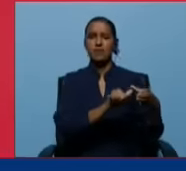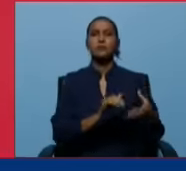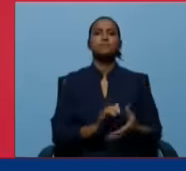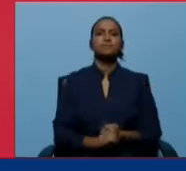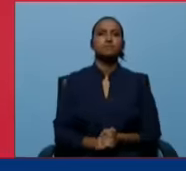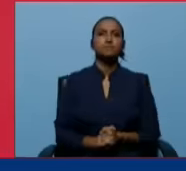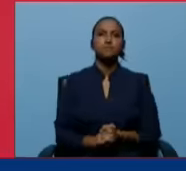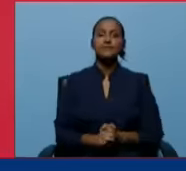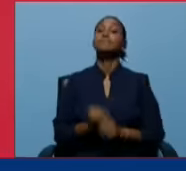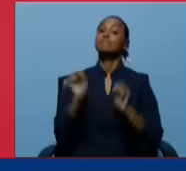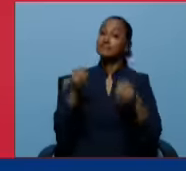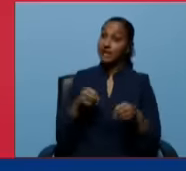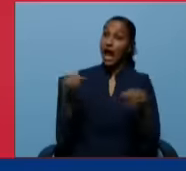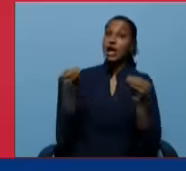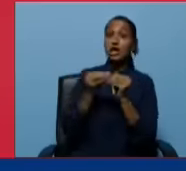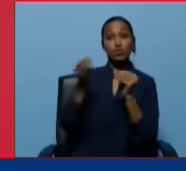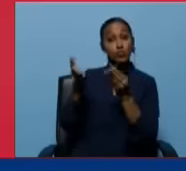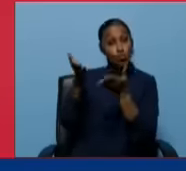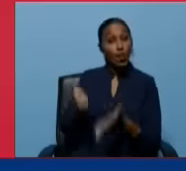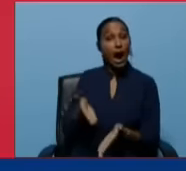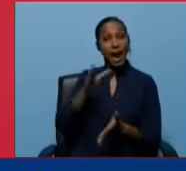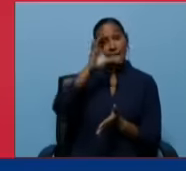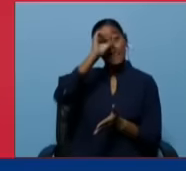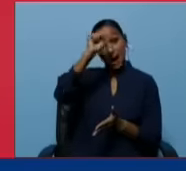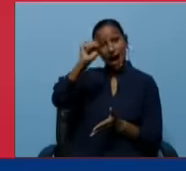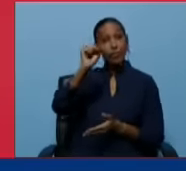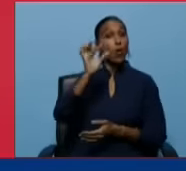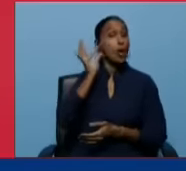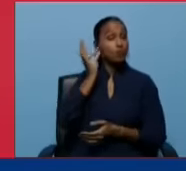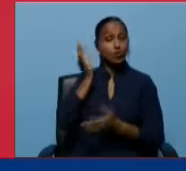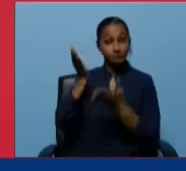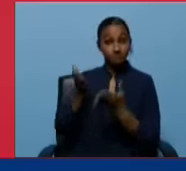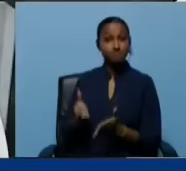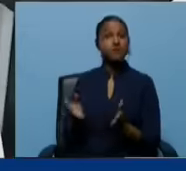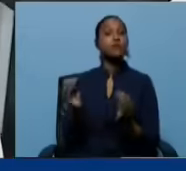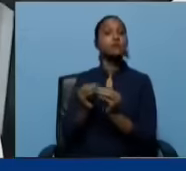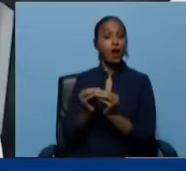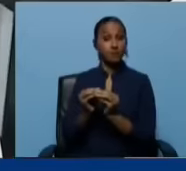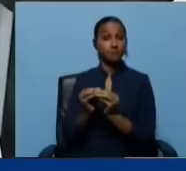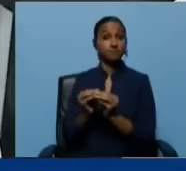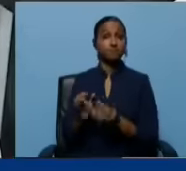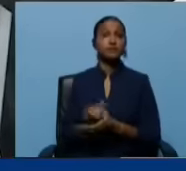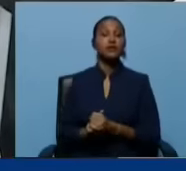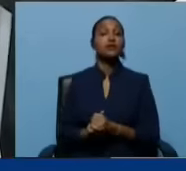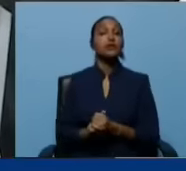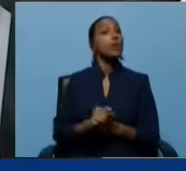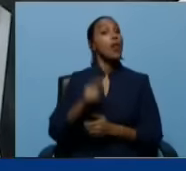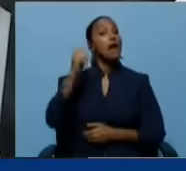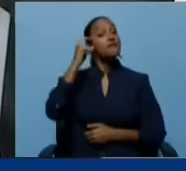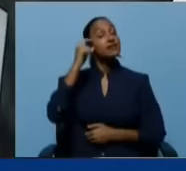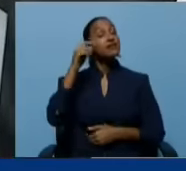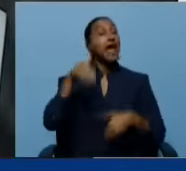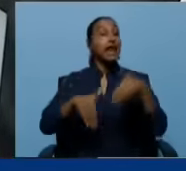embajadora, con la elección de el 28 de julio,